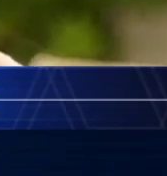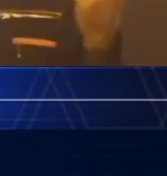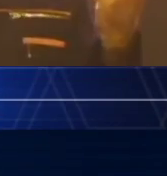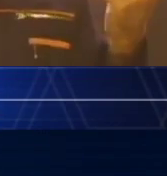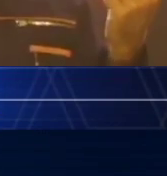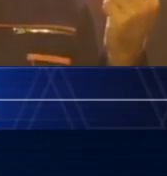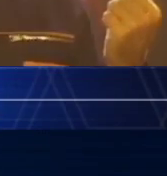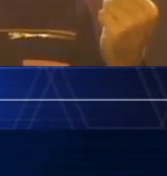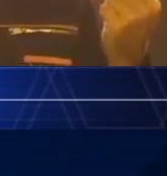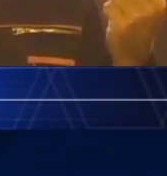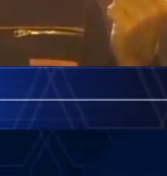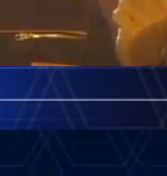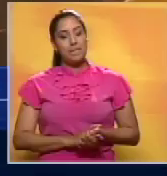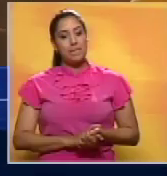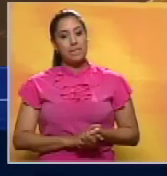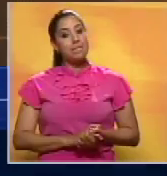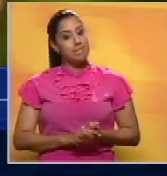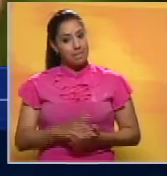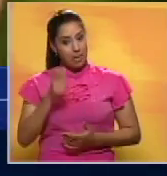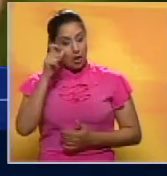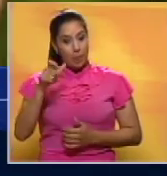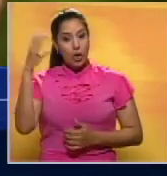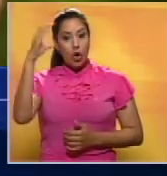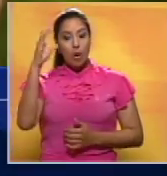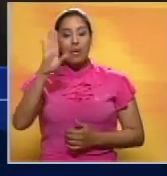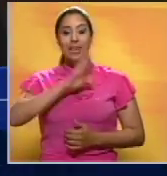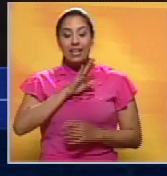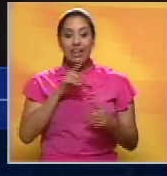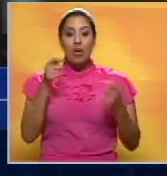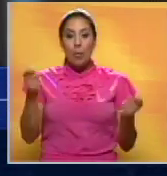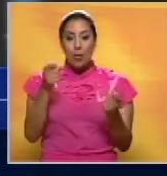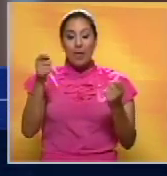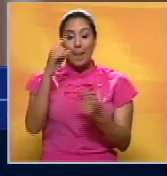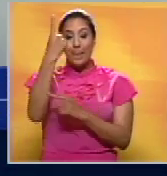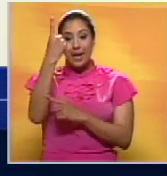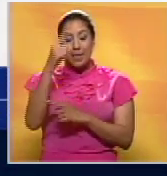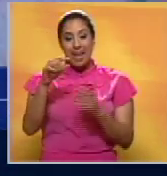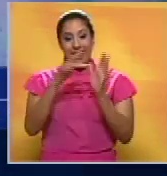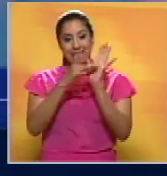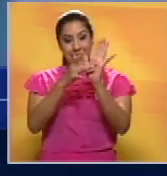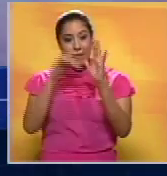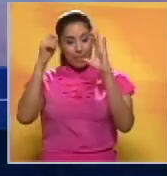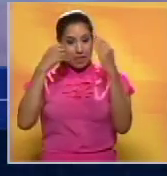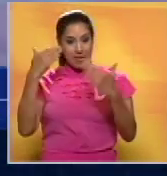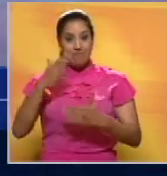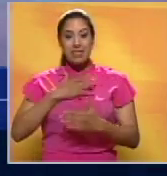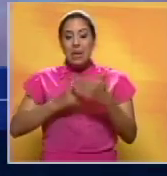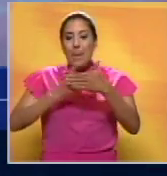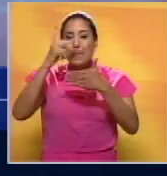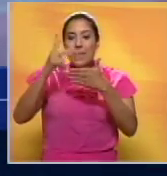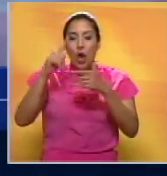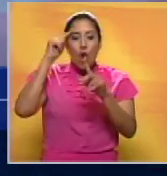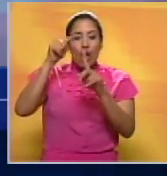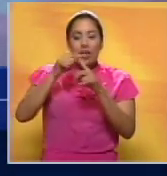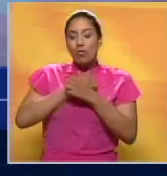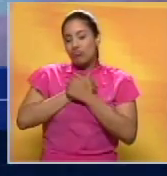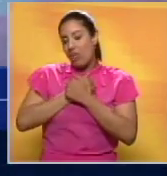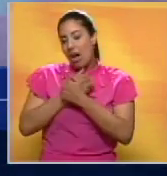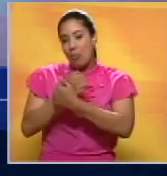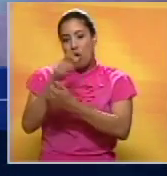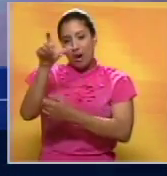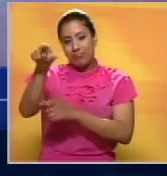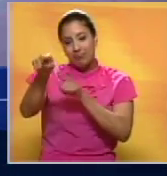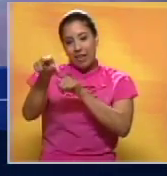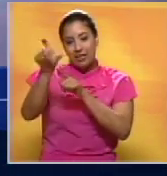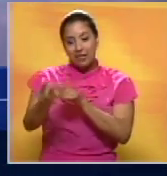corazón, pasión. El colombiano, quien se encuentra en la promoción de su primer álbum visual, Mis Planes Son Amarte, presentó